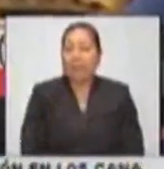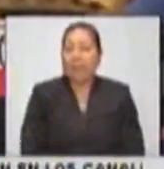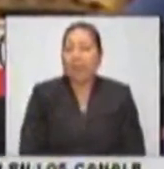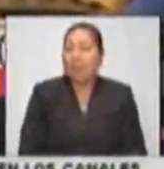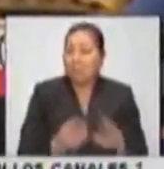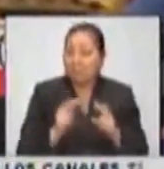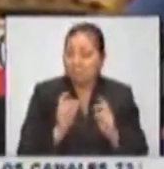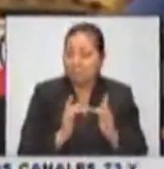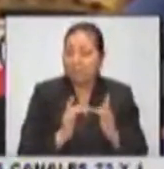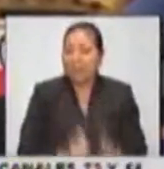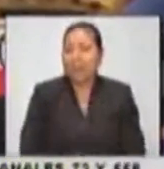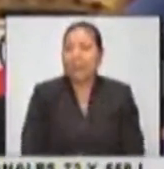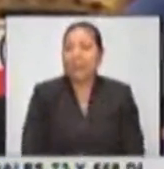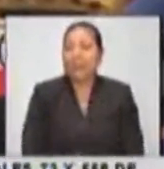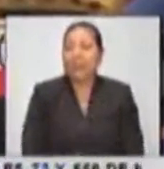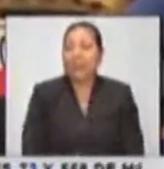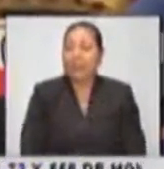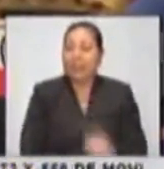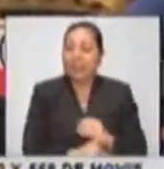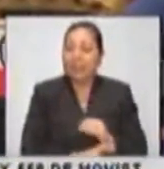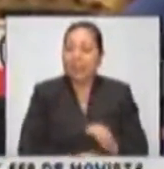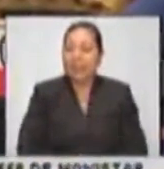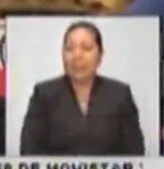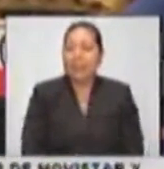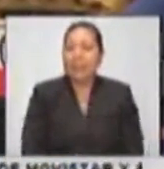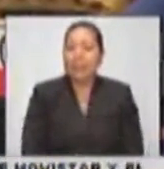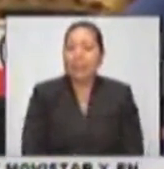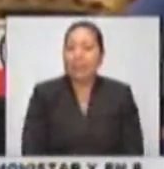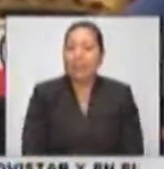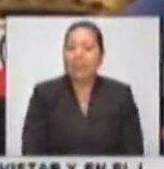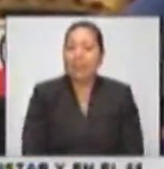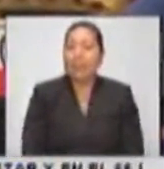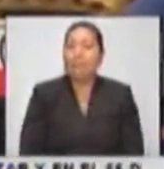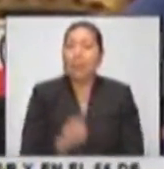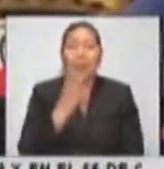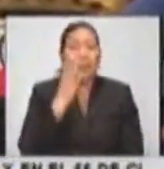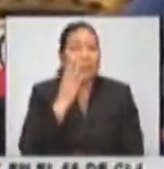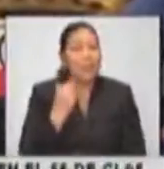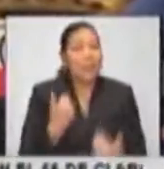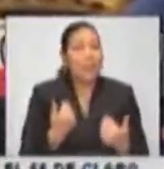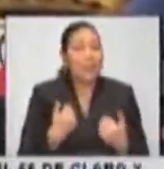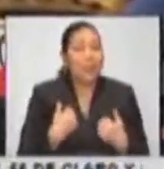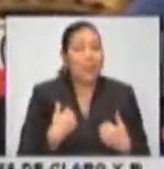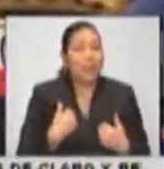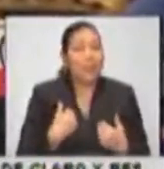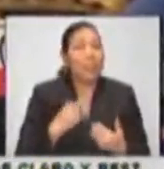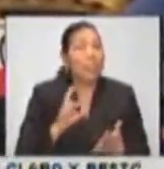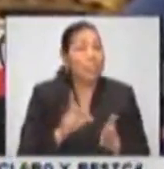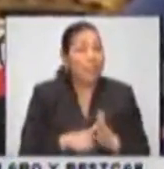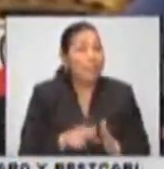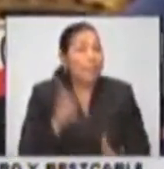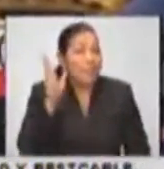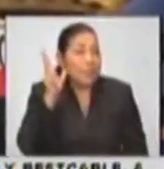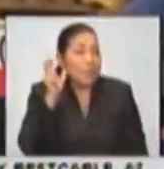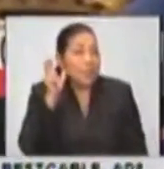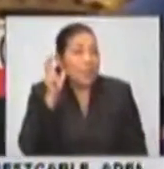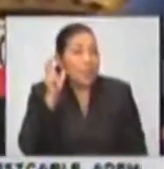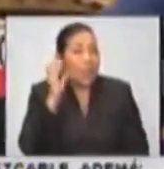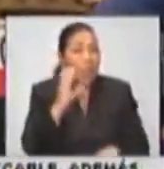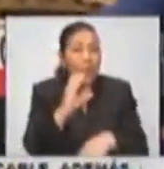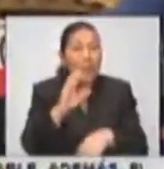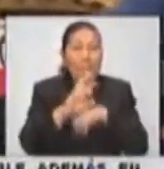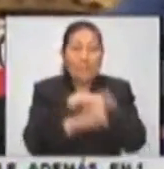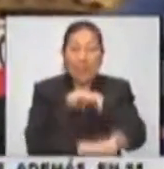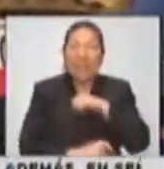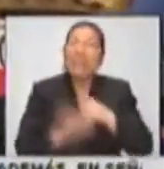buena impresión del país y por la experiencia que tuvimos después de escuchar a Costa Rica,